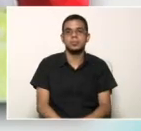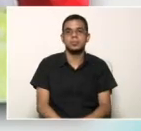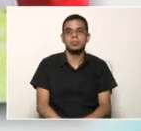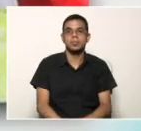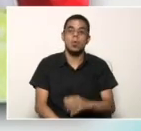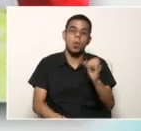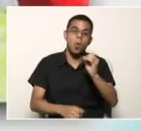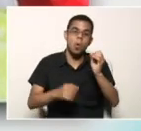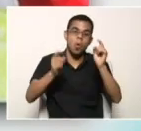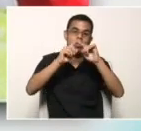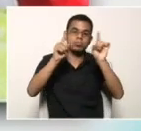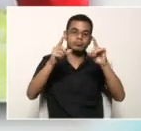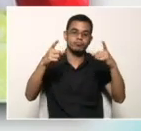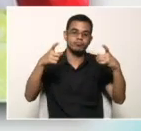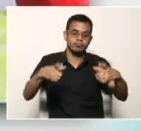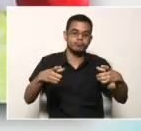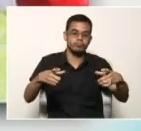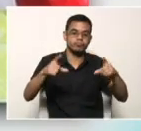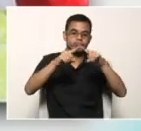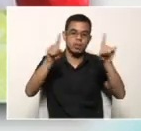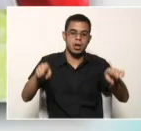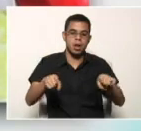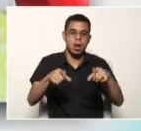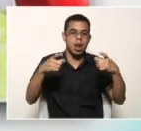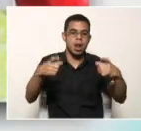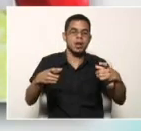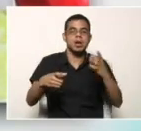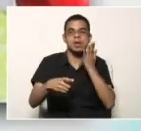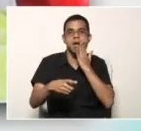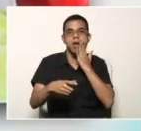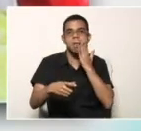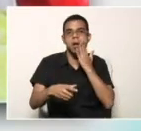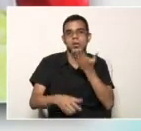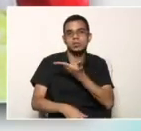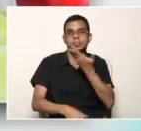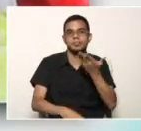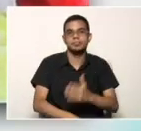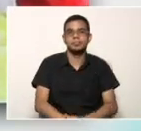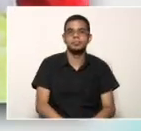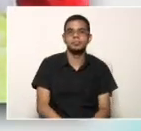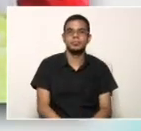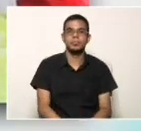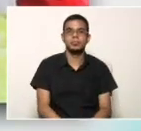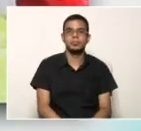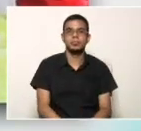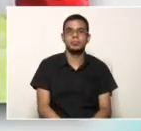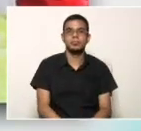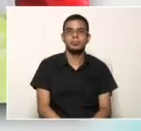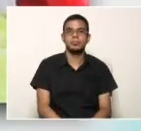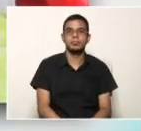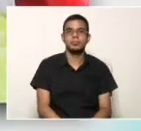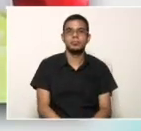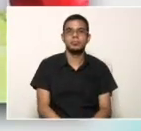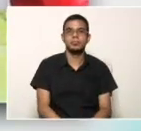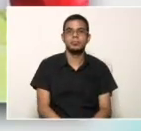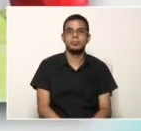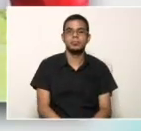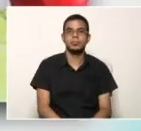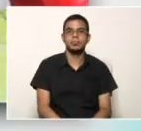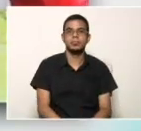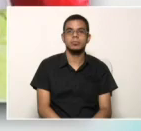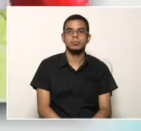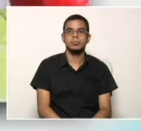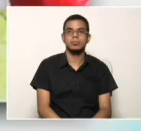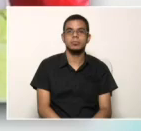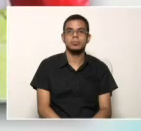madre, ¿okay? Ahora vamos a la otra fase. Ya hemos descartado que la